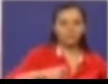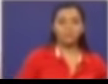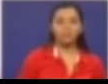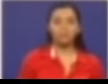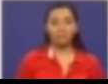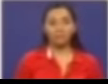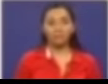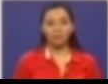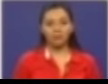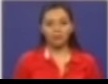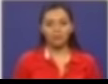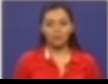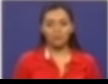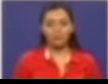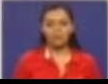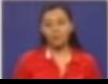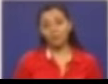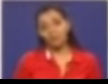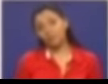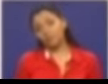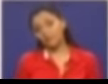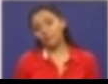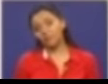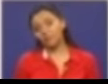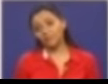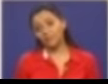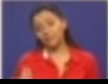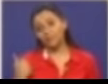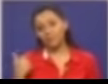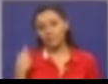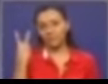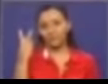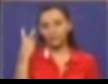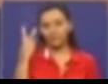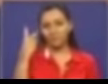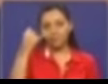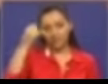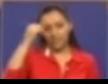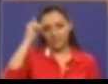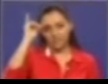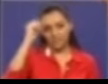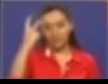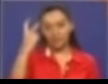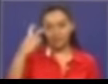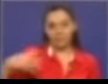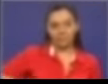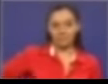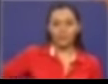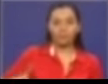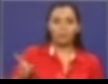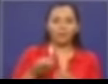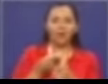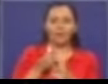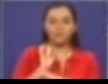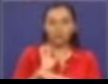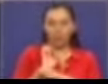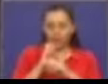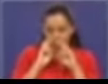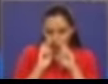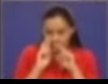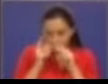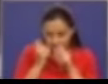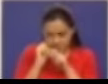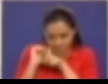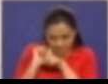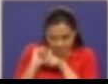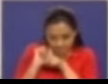¿no? No sé. Sí. Tenemos 12 vacas fistuladas. Es la primera vez que en el Ecuador se realiza